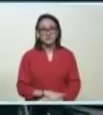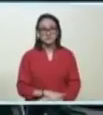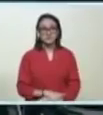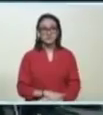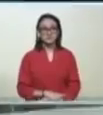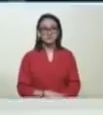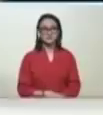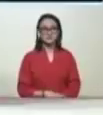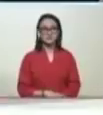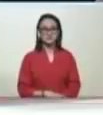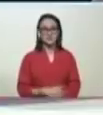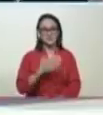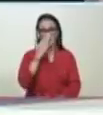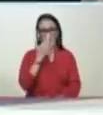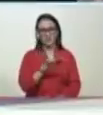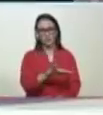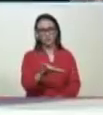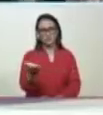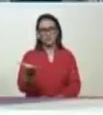Vengo ante usted,